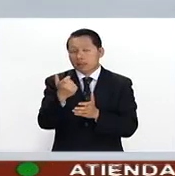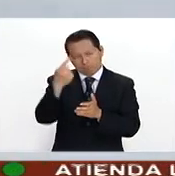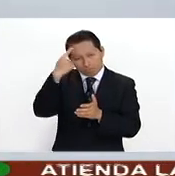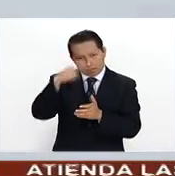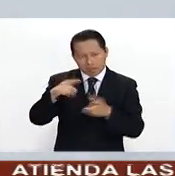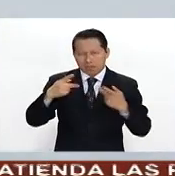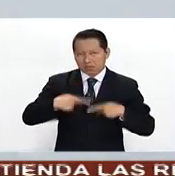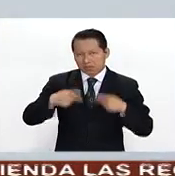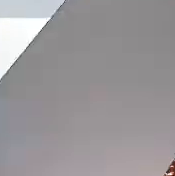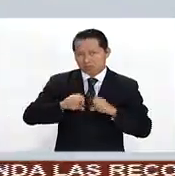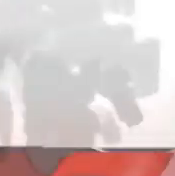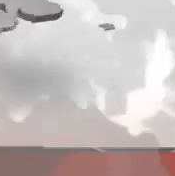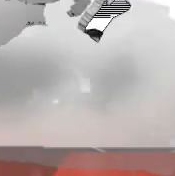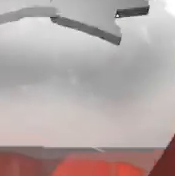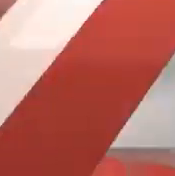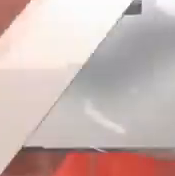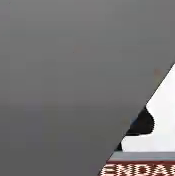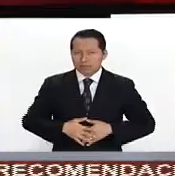a su víctima.